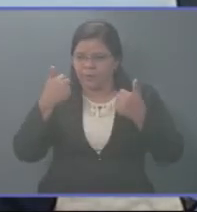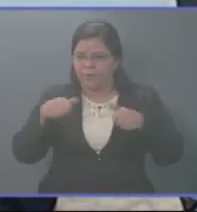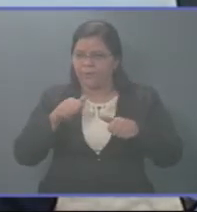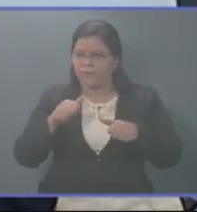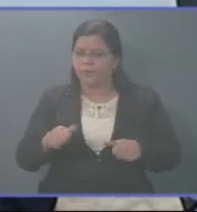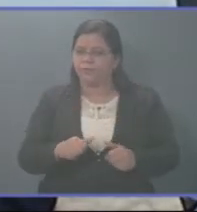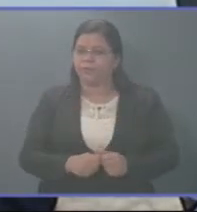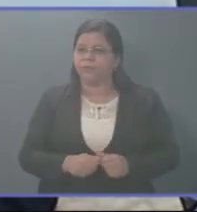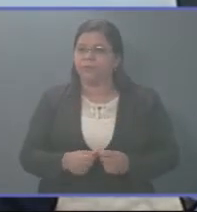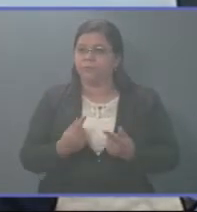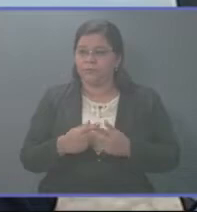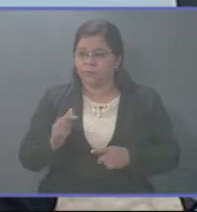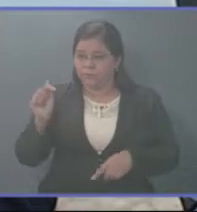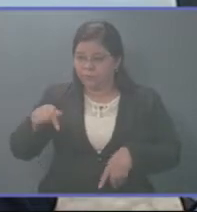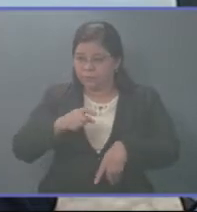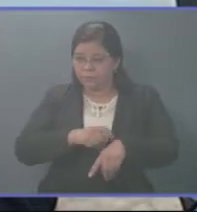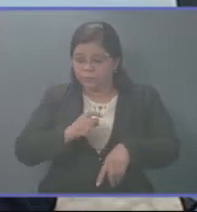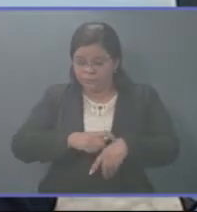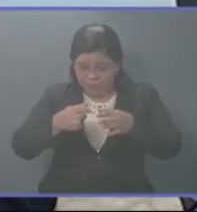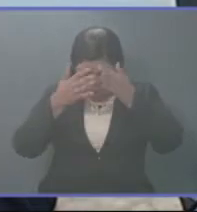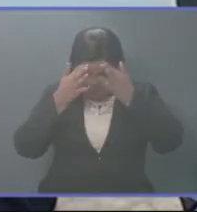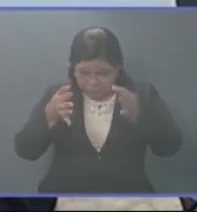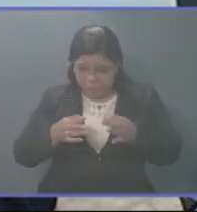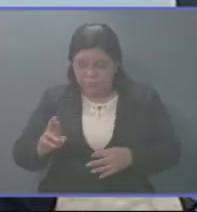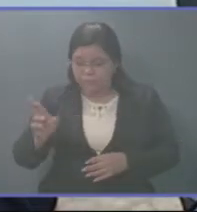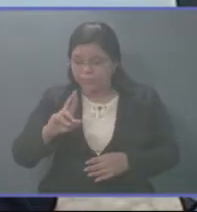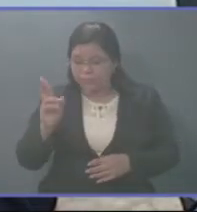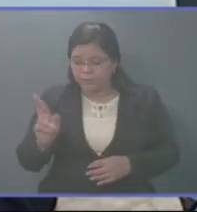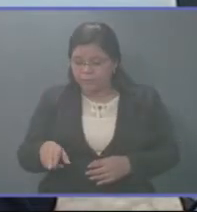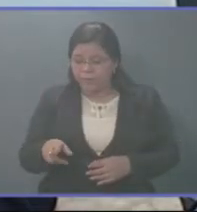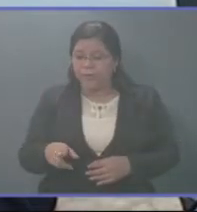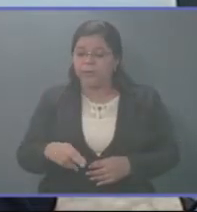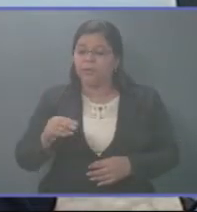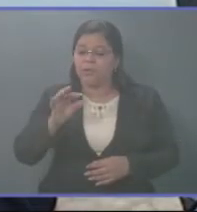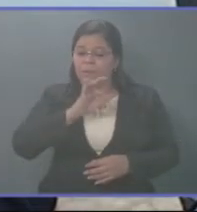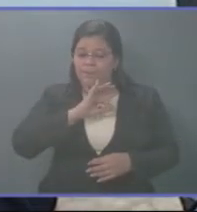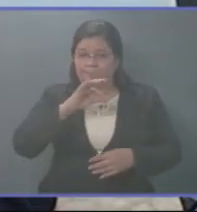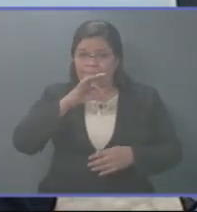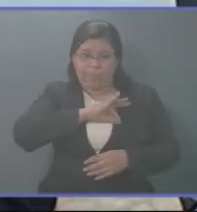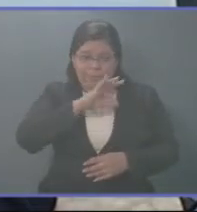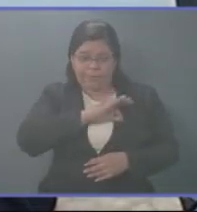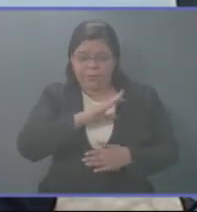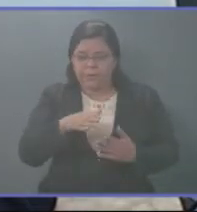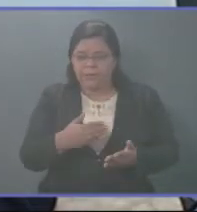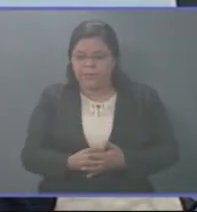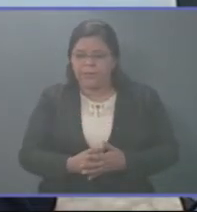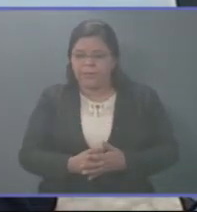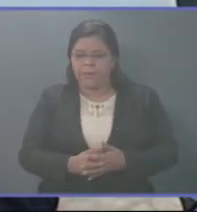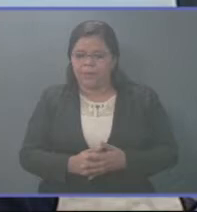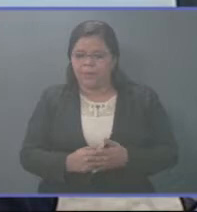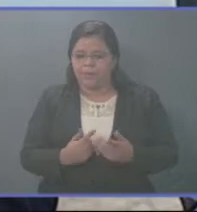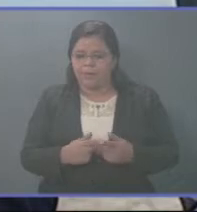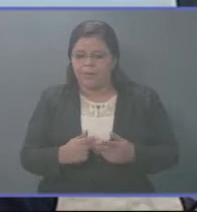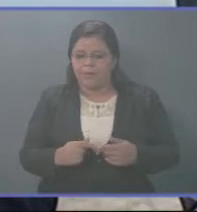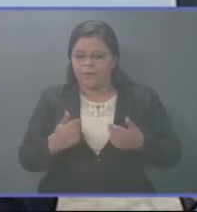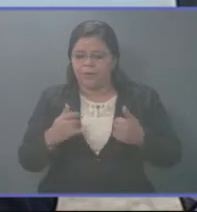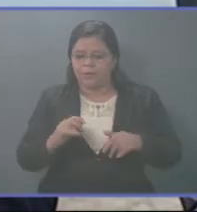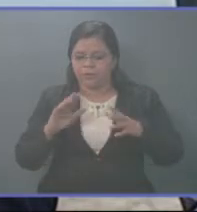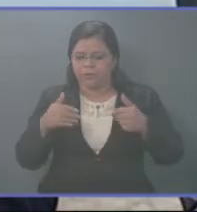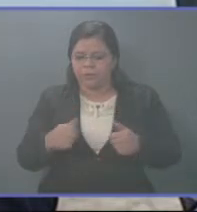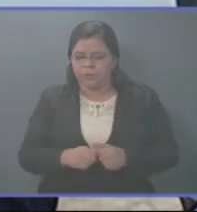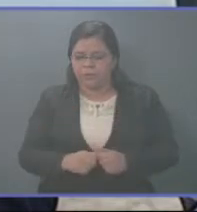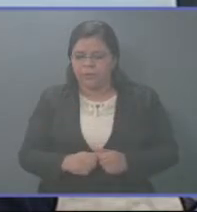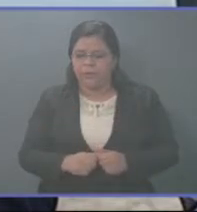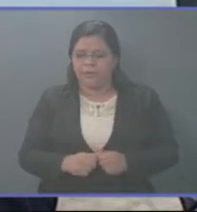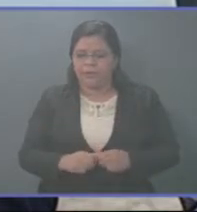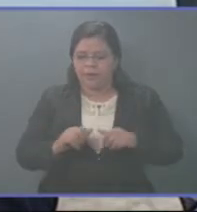hablar, pero a la hora de tomar las decisiones verdaderas que van en beneficio de la población de este país, ahí se echan para